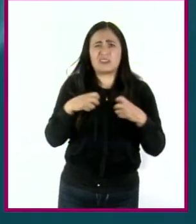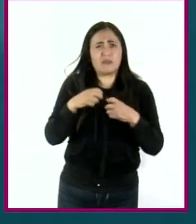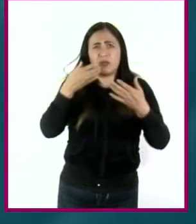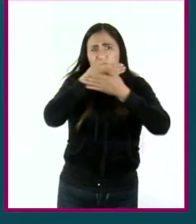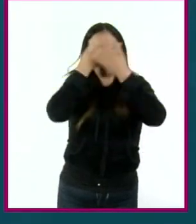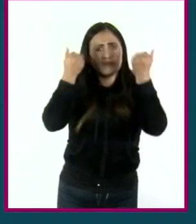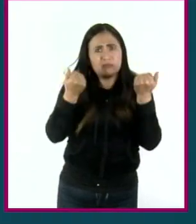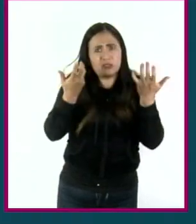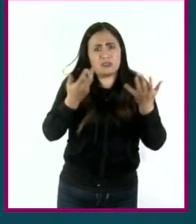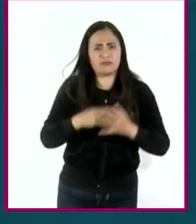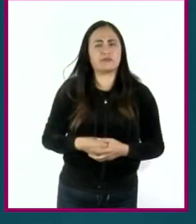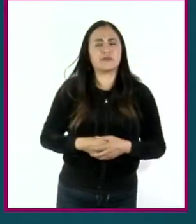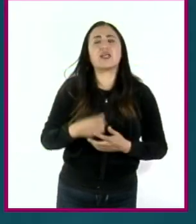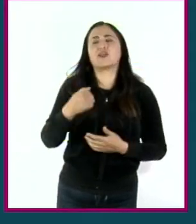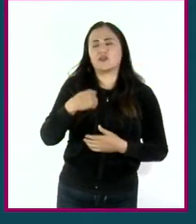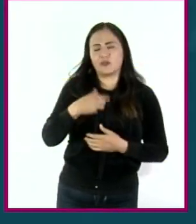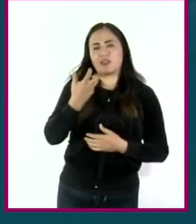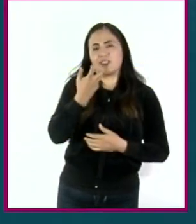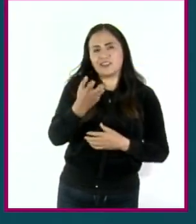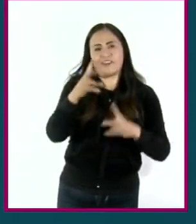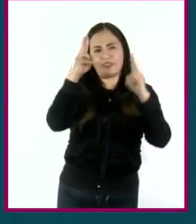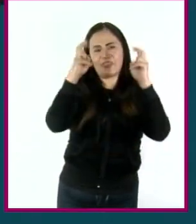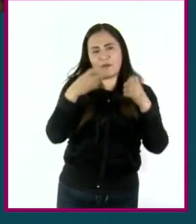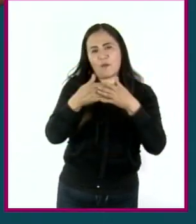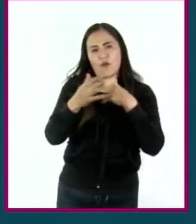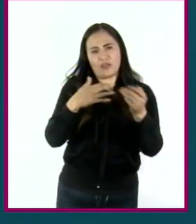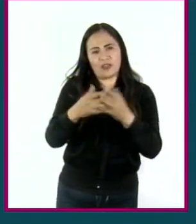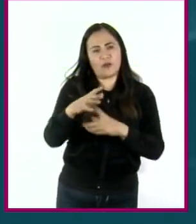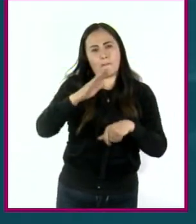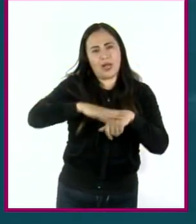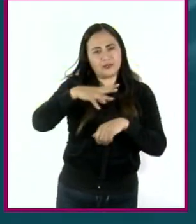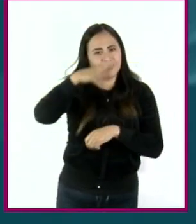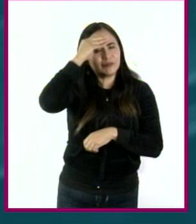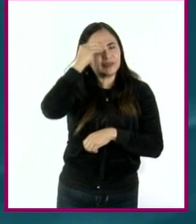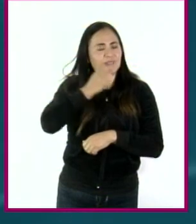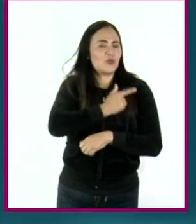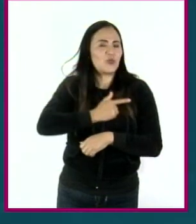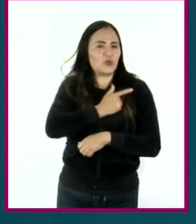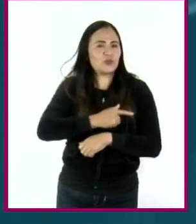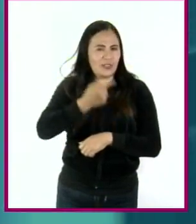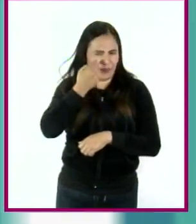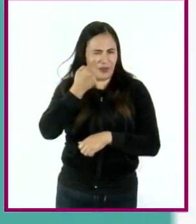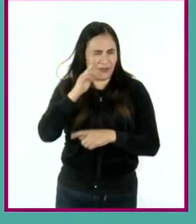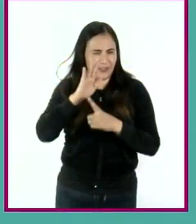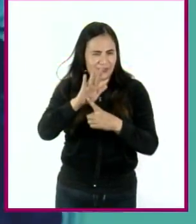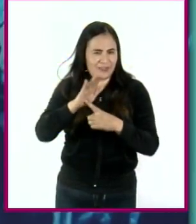gusta saber cosas y más sobre temas actuales. Pues mira lo que tengo para ti y para quienes nos ven en casa.